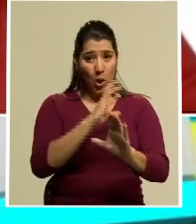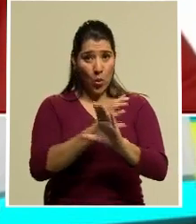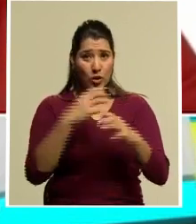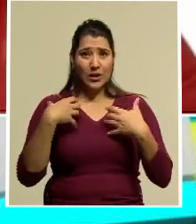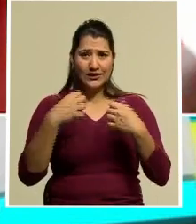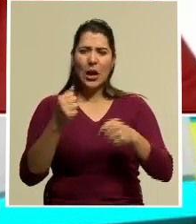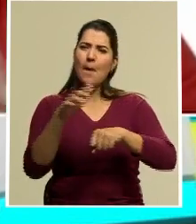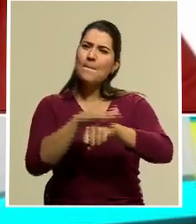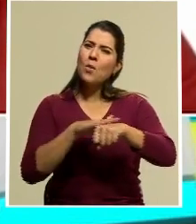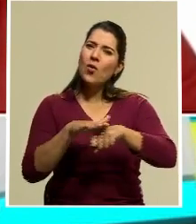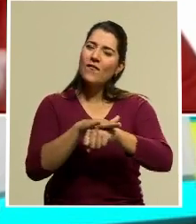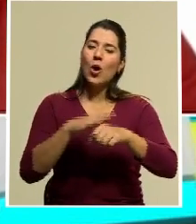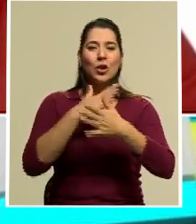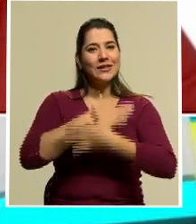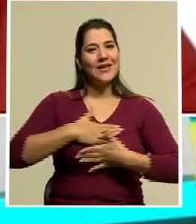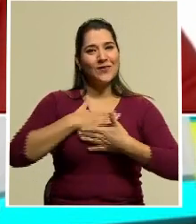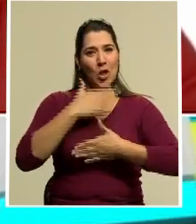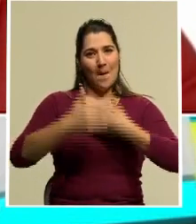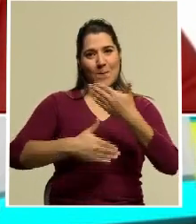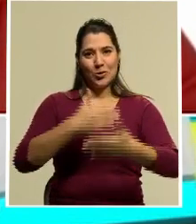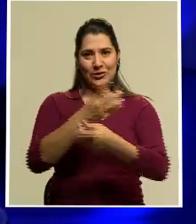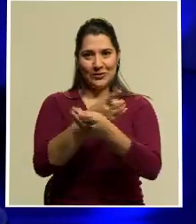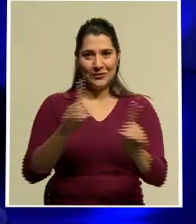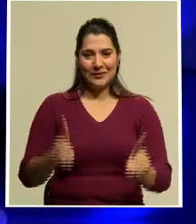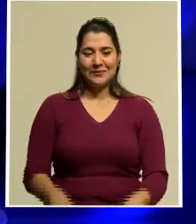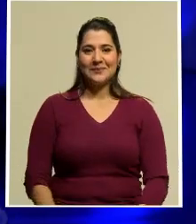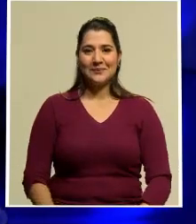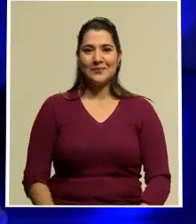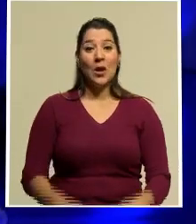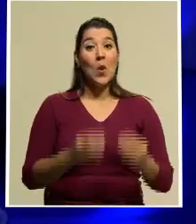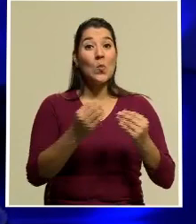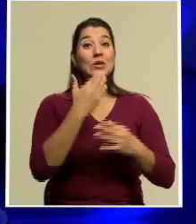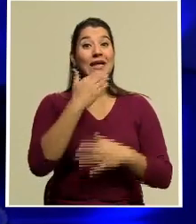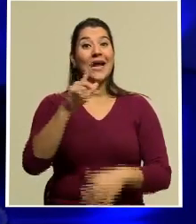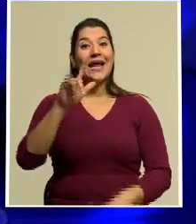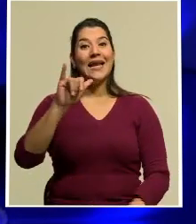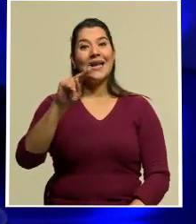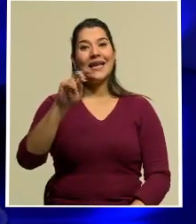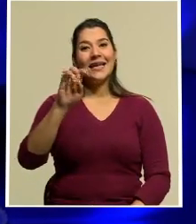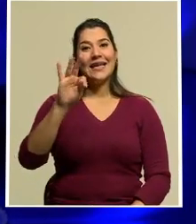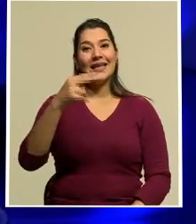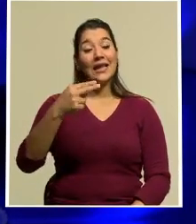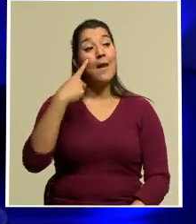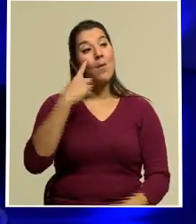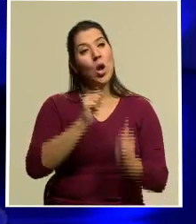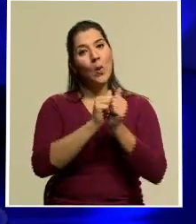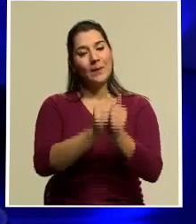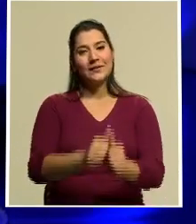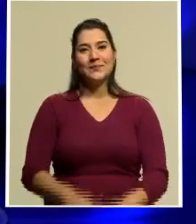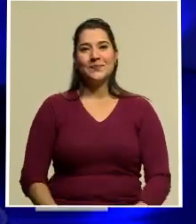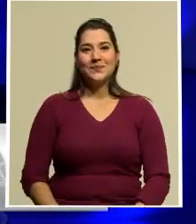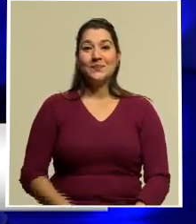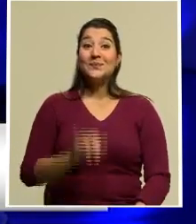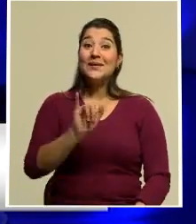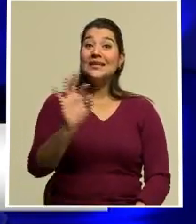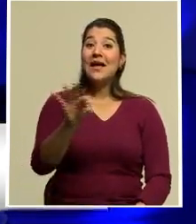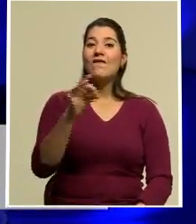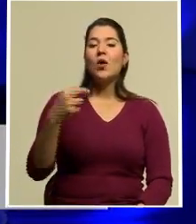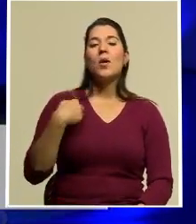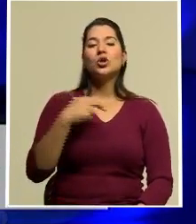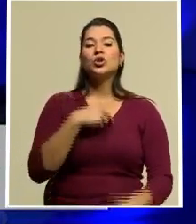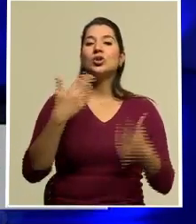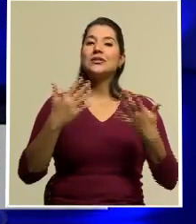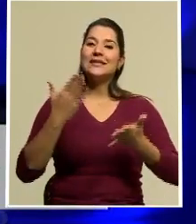por favor a disfrutar de este proceso democrático. Muchas gracias, doña Linet, por acompañarnos. De esta manera llegamos